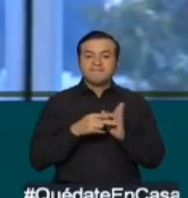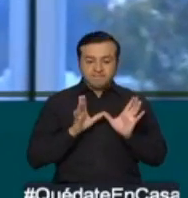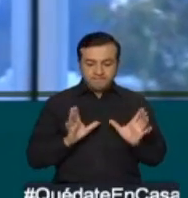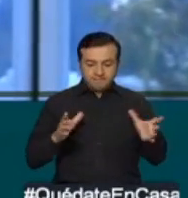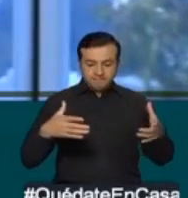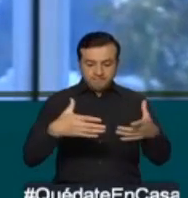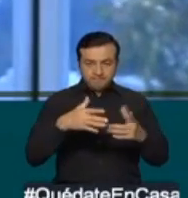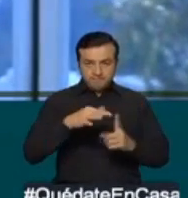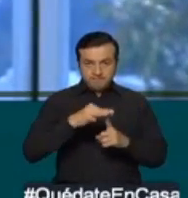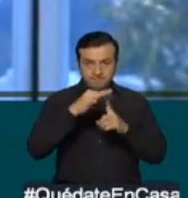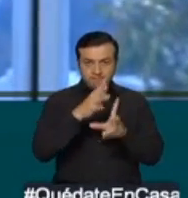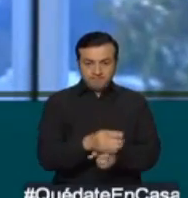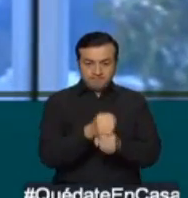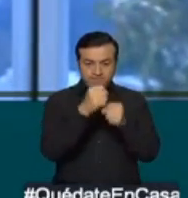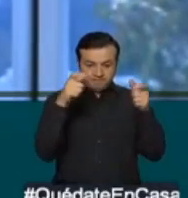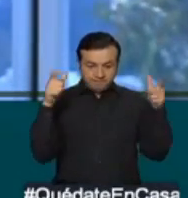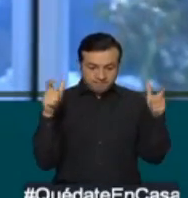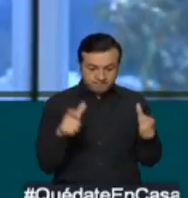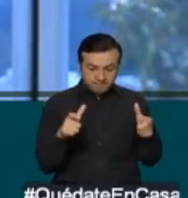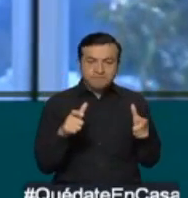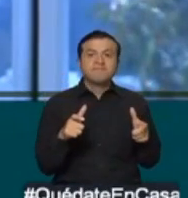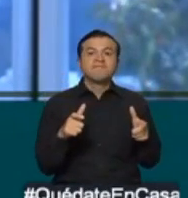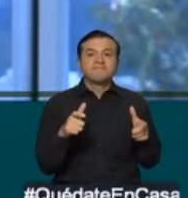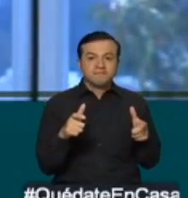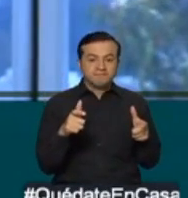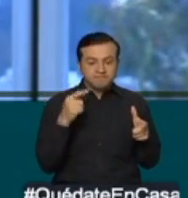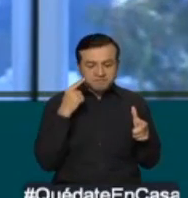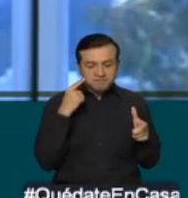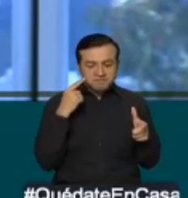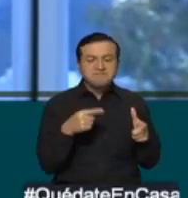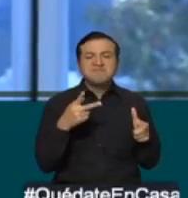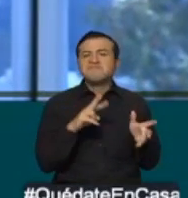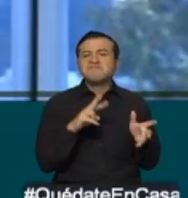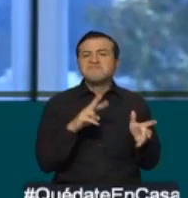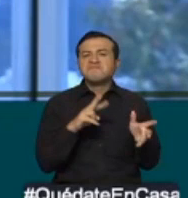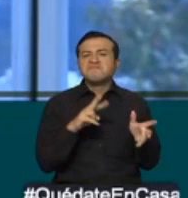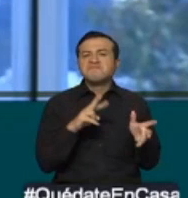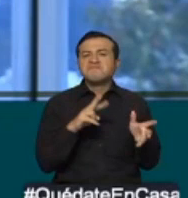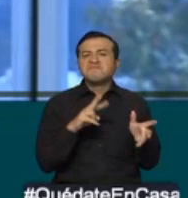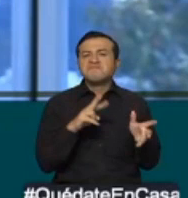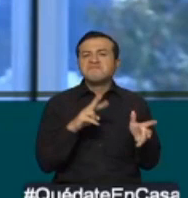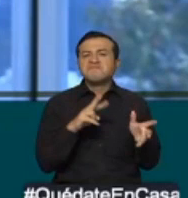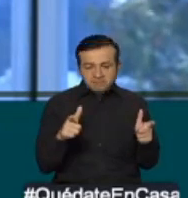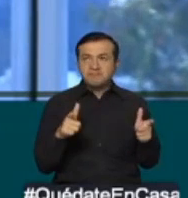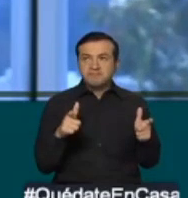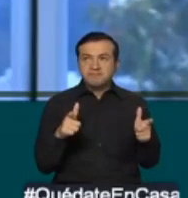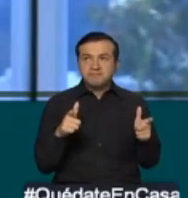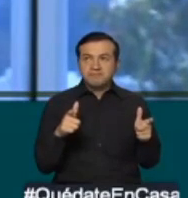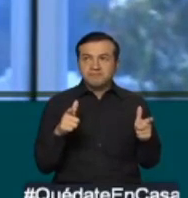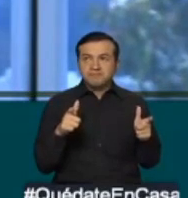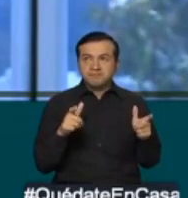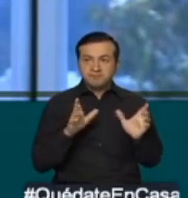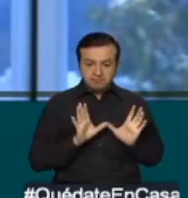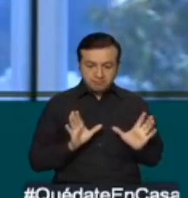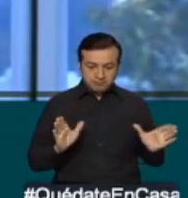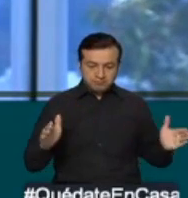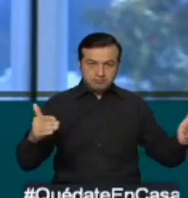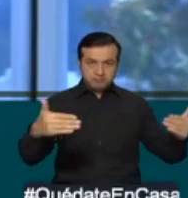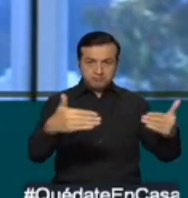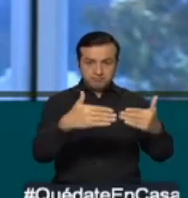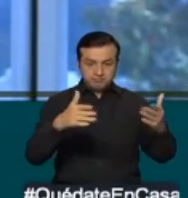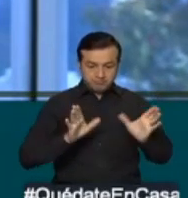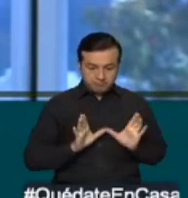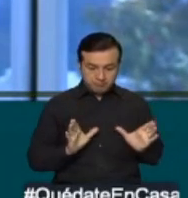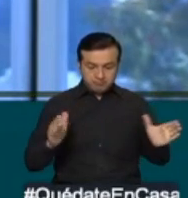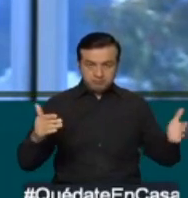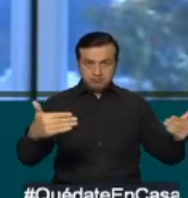zona especial de seguridad una zona especial de seguridad básicamente es ubicar un terreno un territorio